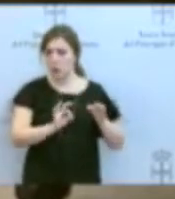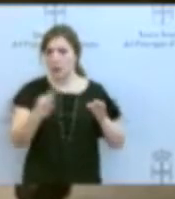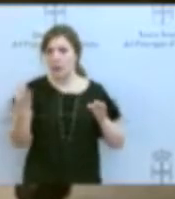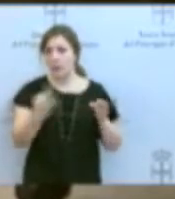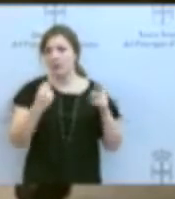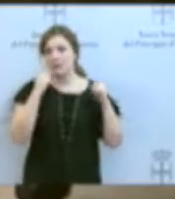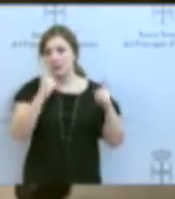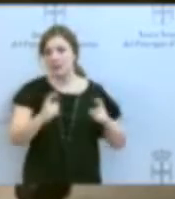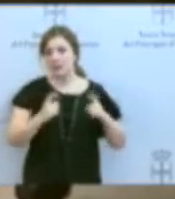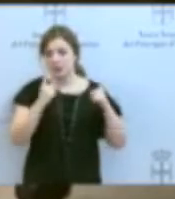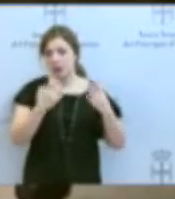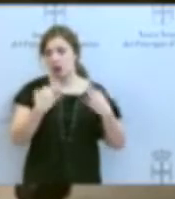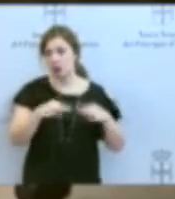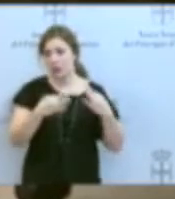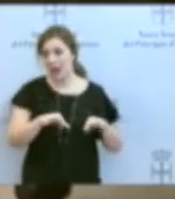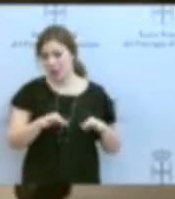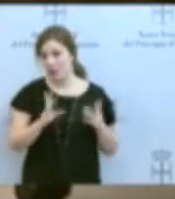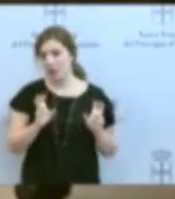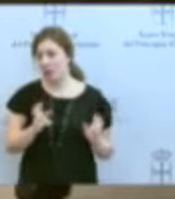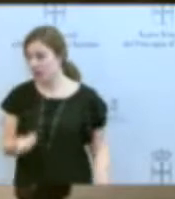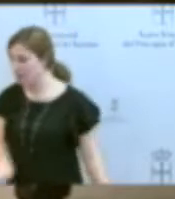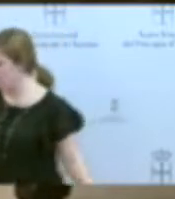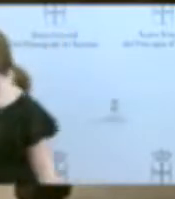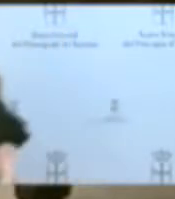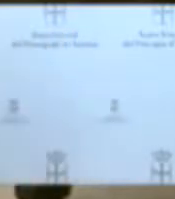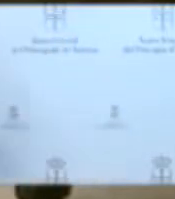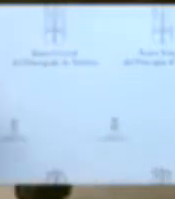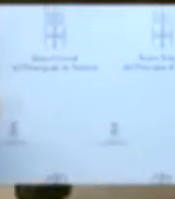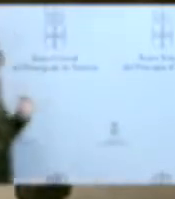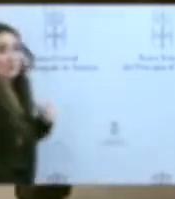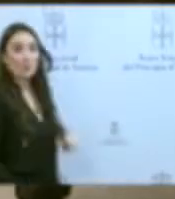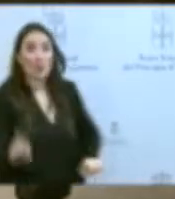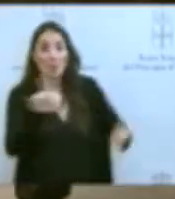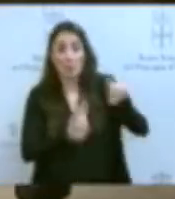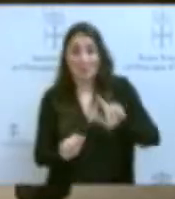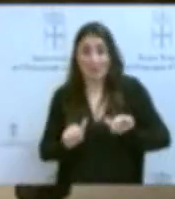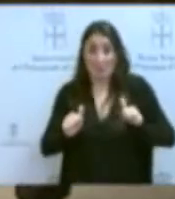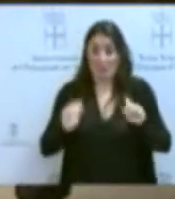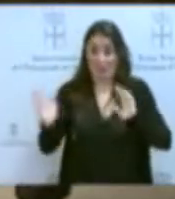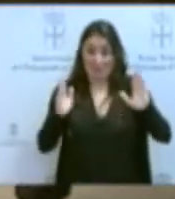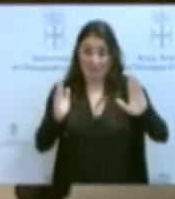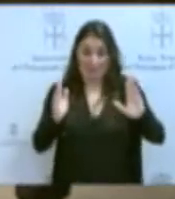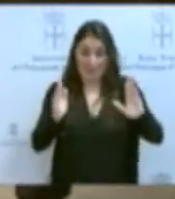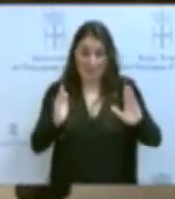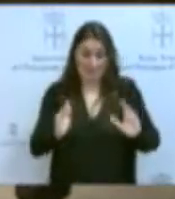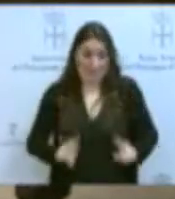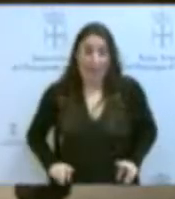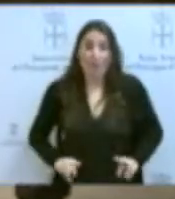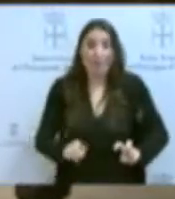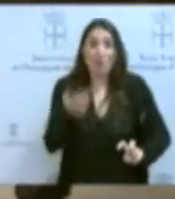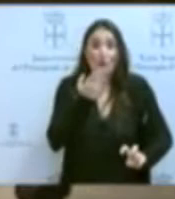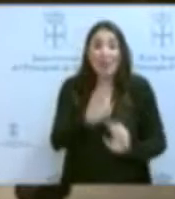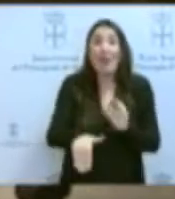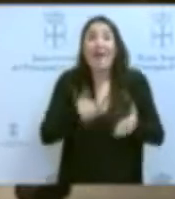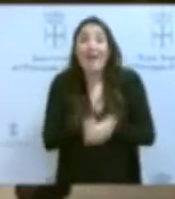tratado de normalizar, problemas que van desde las etapas iniciales hasta los estudios superiores. el contrato programa